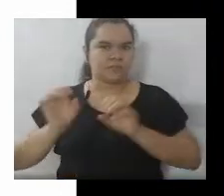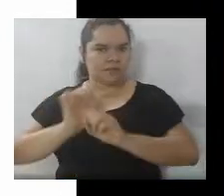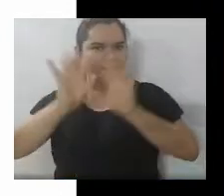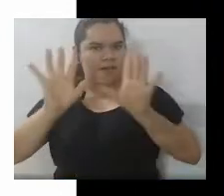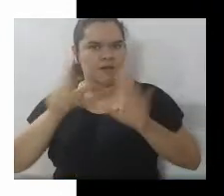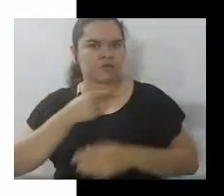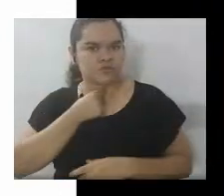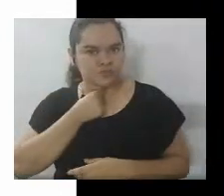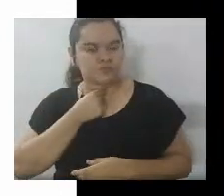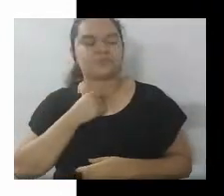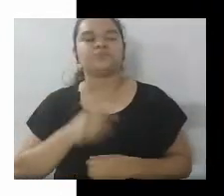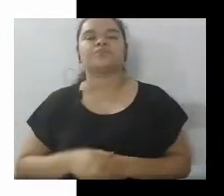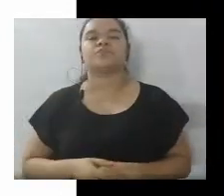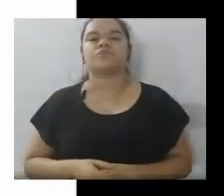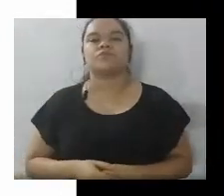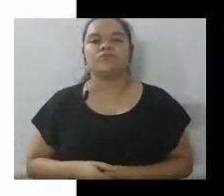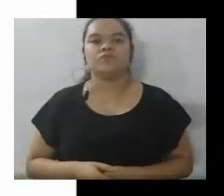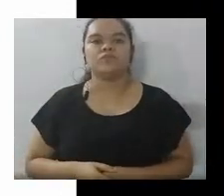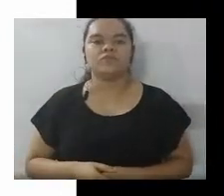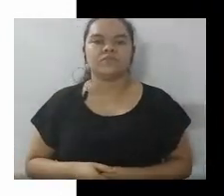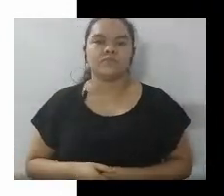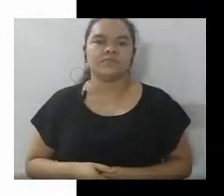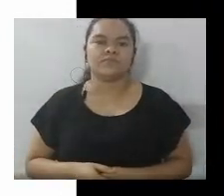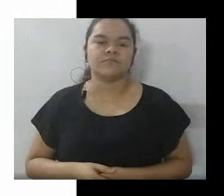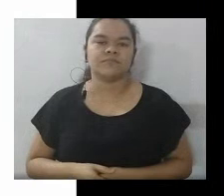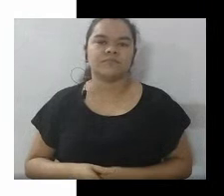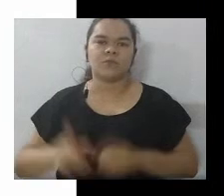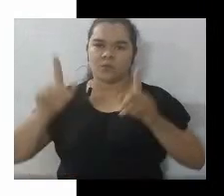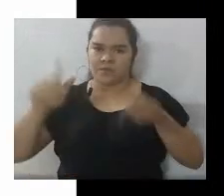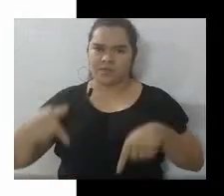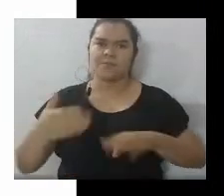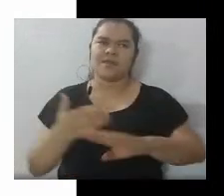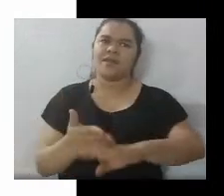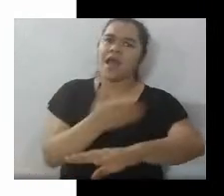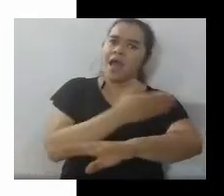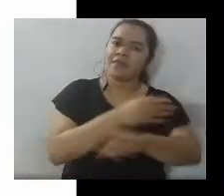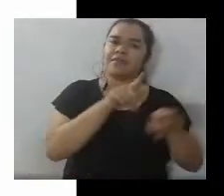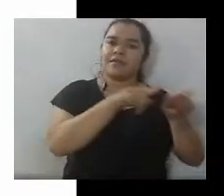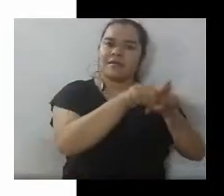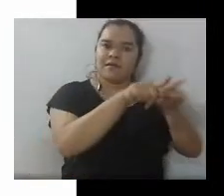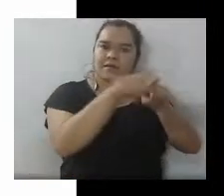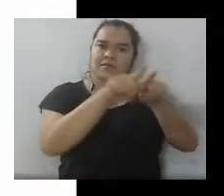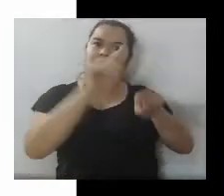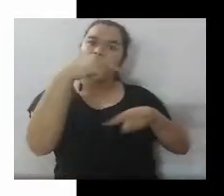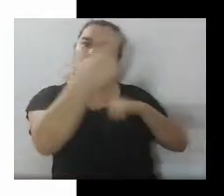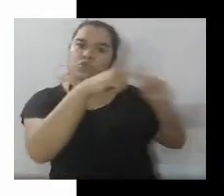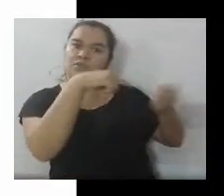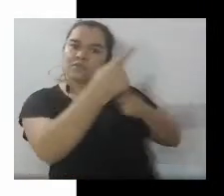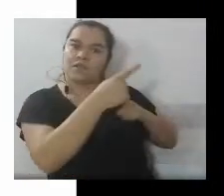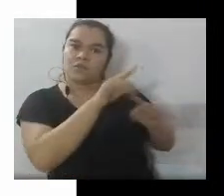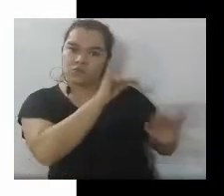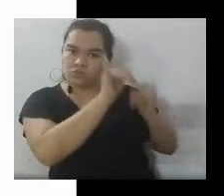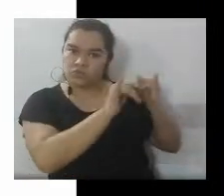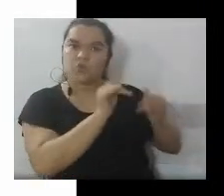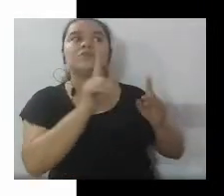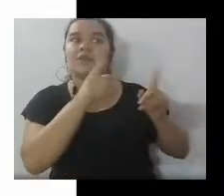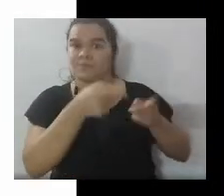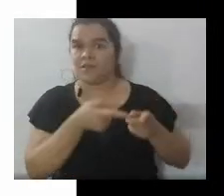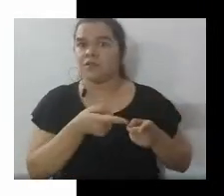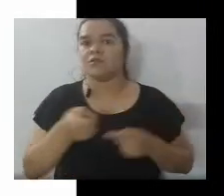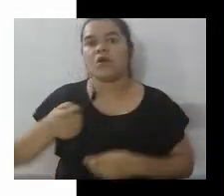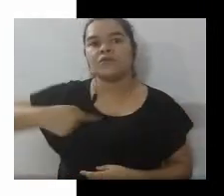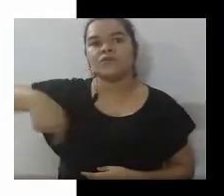idea, como se mencionaba antes, también los profes que estuvieron, vamos a tener un